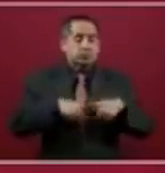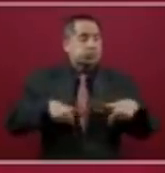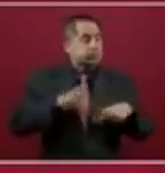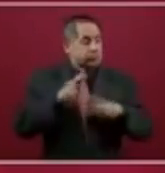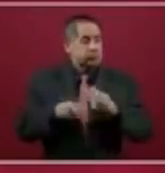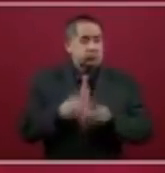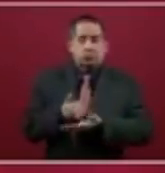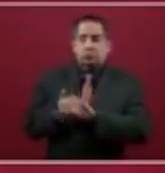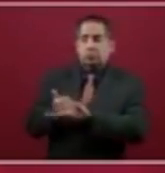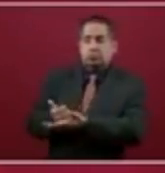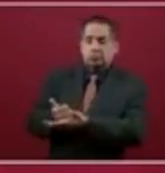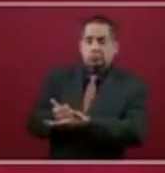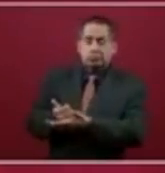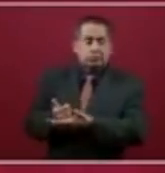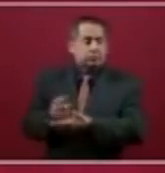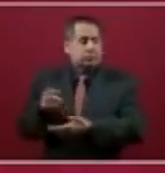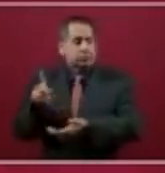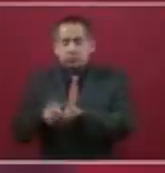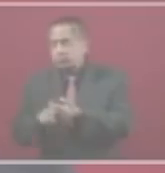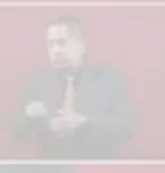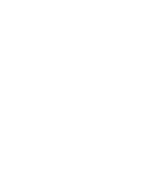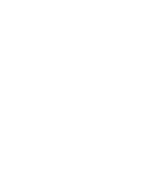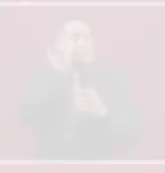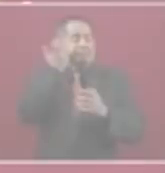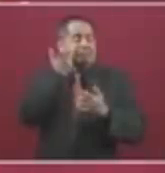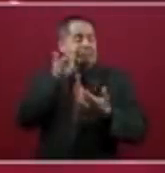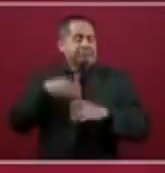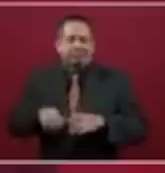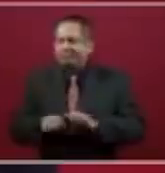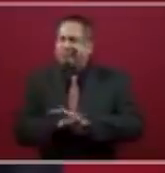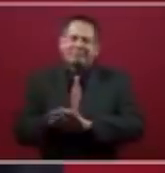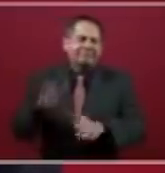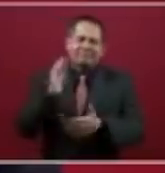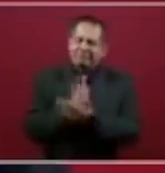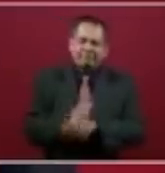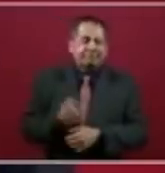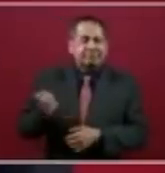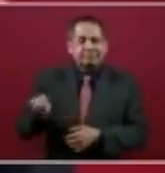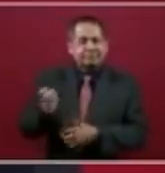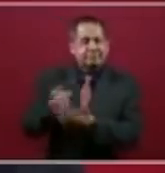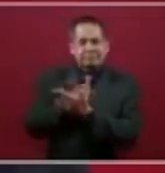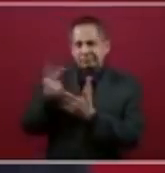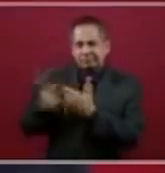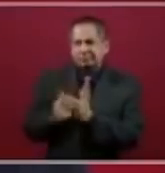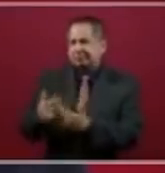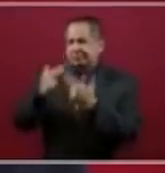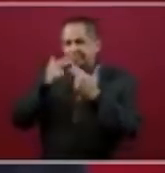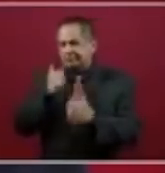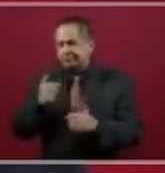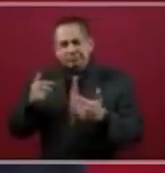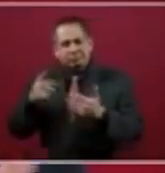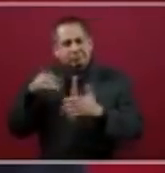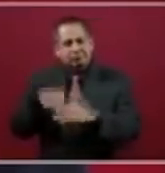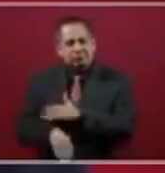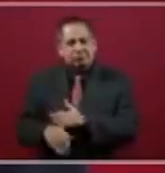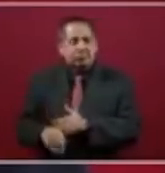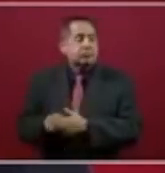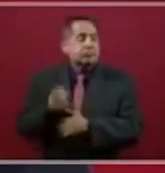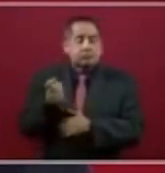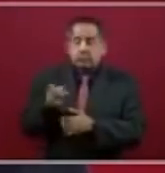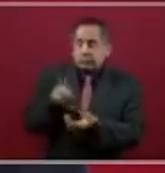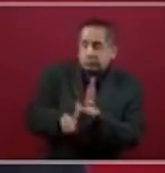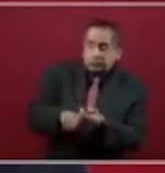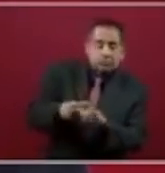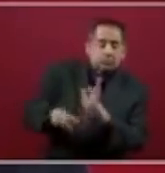de gente humilde, de gente pobre. Tan no funcionaron esos programas que creció la